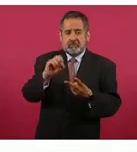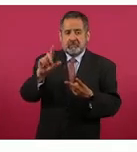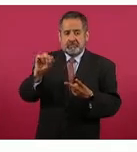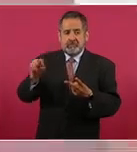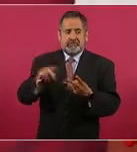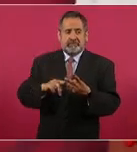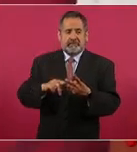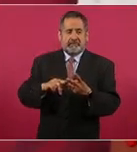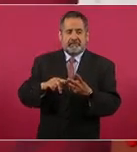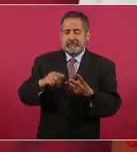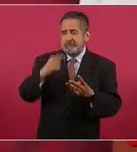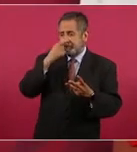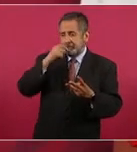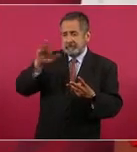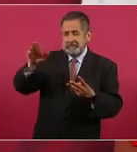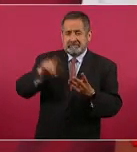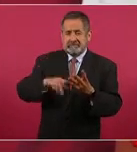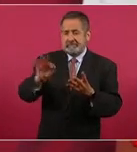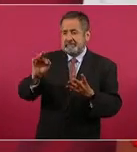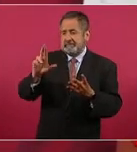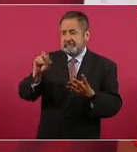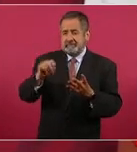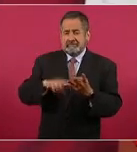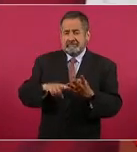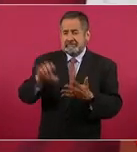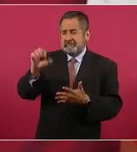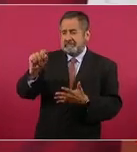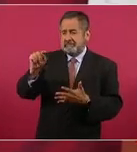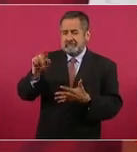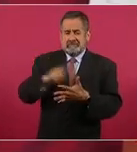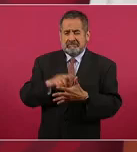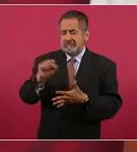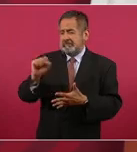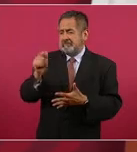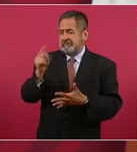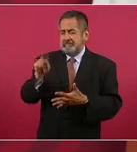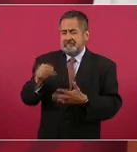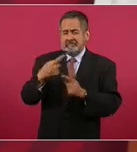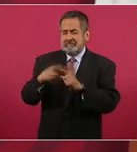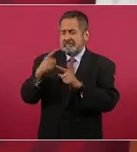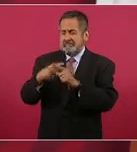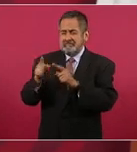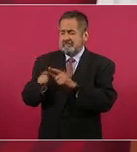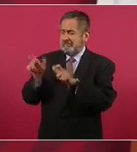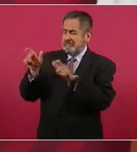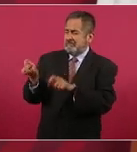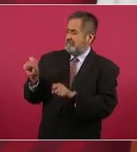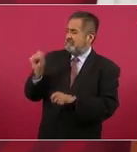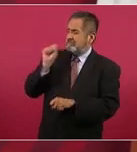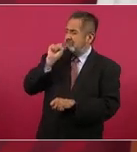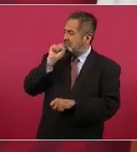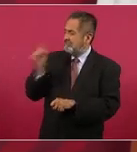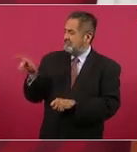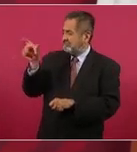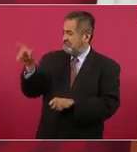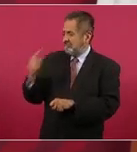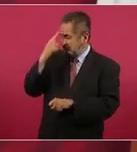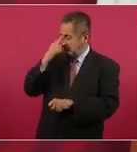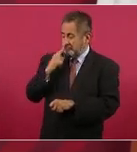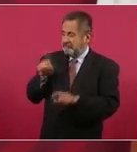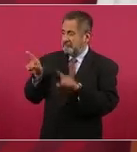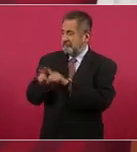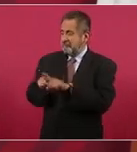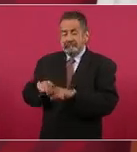Hitler, Franco, Fidel Castro, Stalin, etcétera, etcétera, para dividirnos